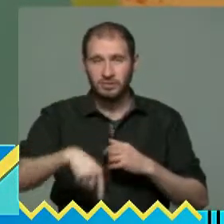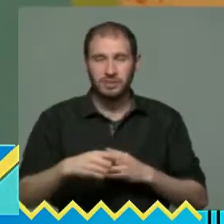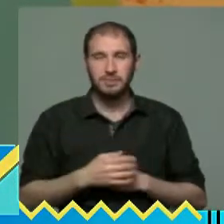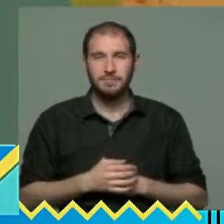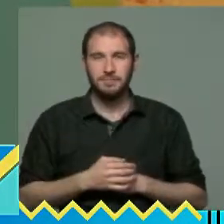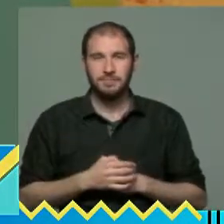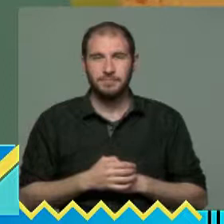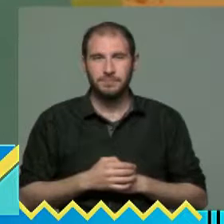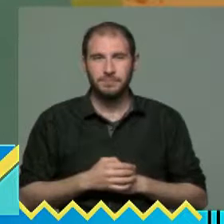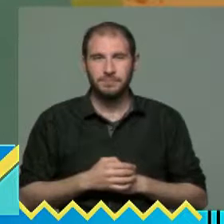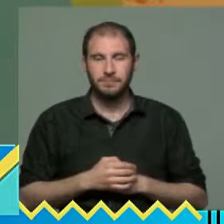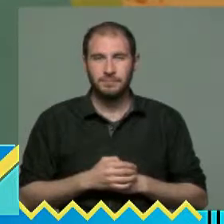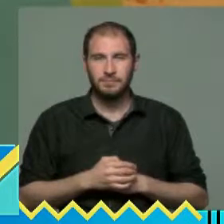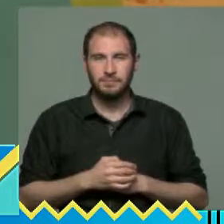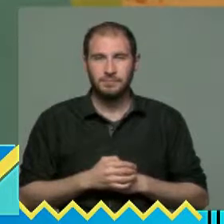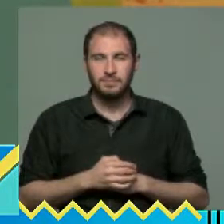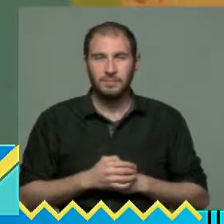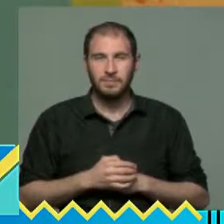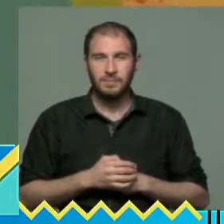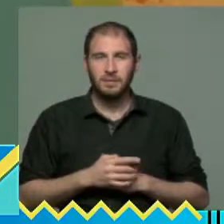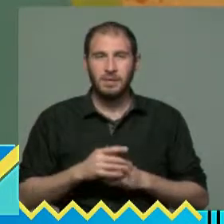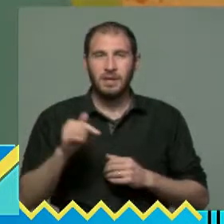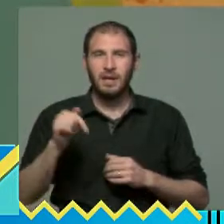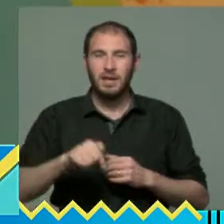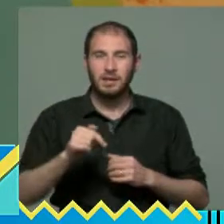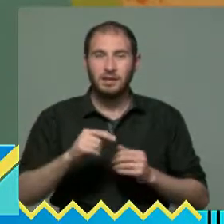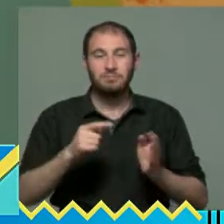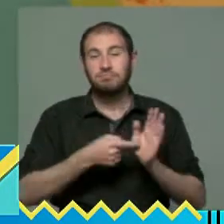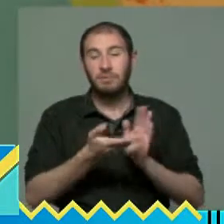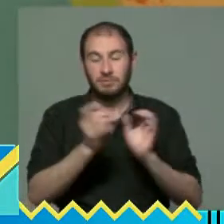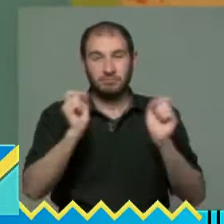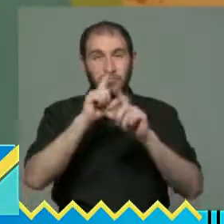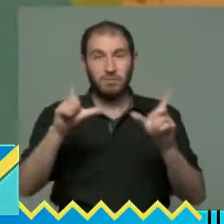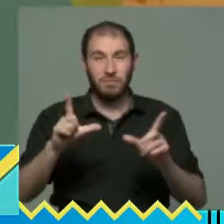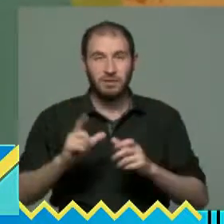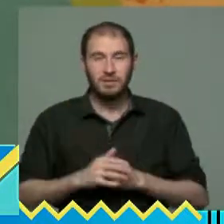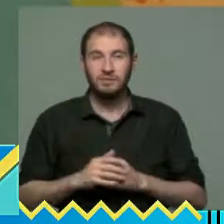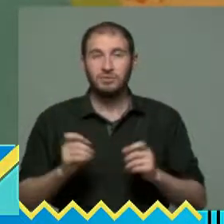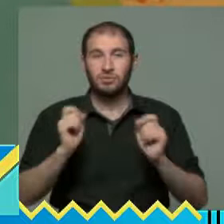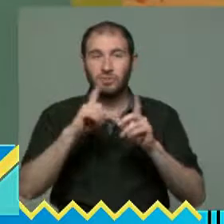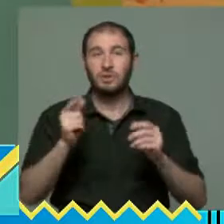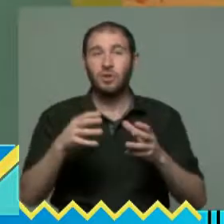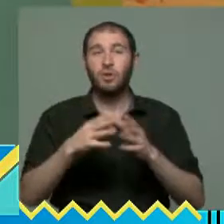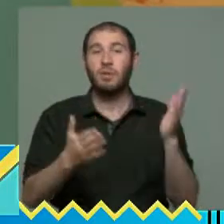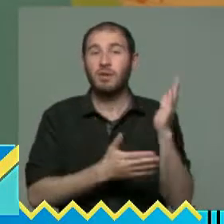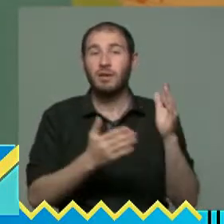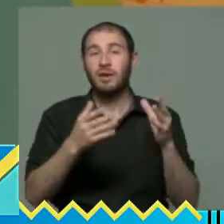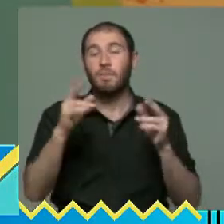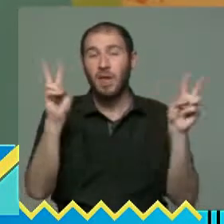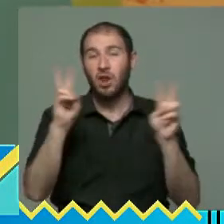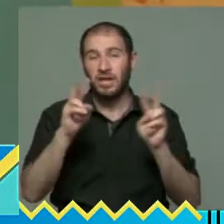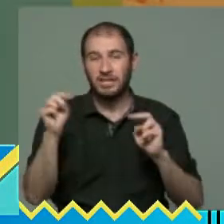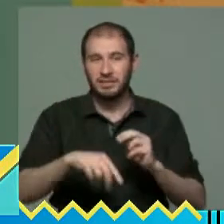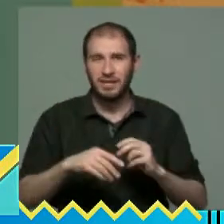nivel provincial, en las elecciones anteriores se había habido una sorpresa. Esa sorpresa fue el justicialismo, el cual estaba en